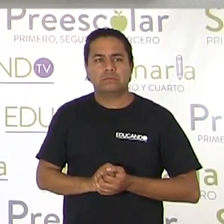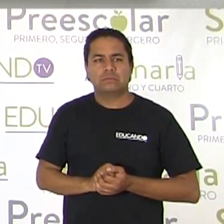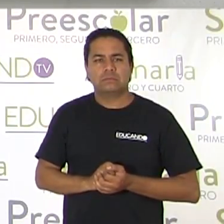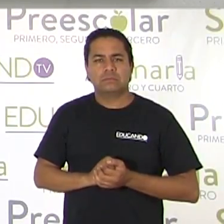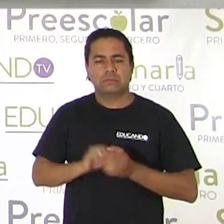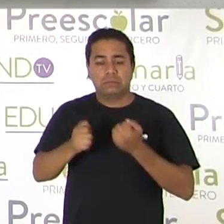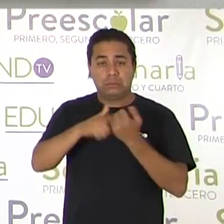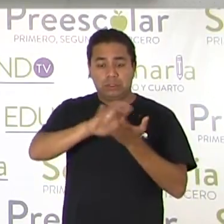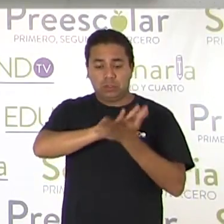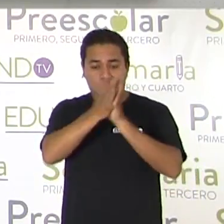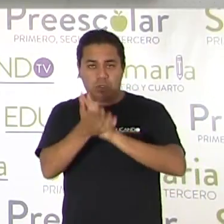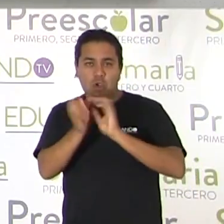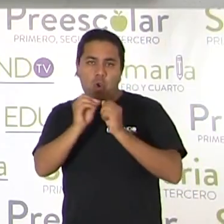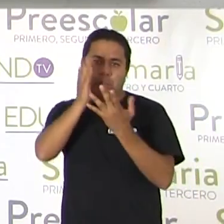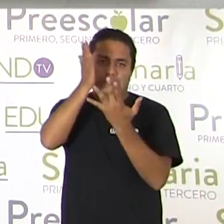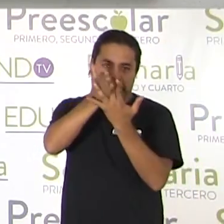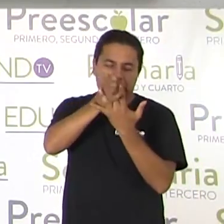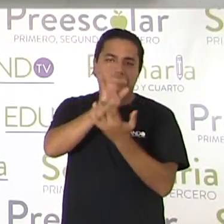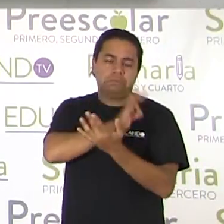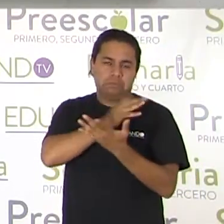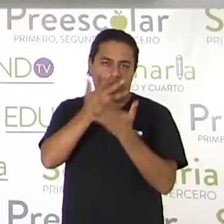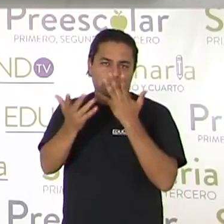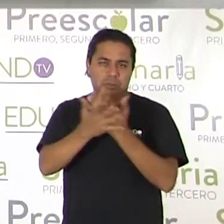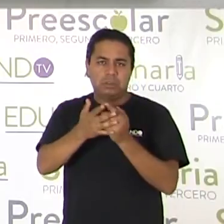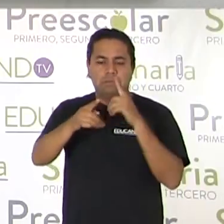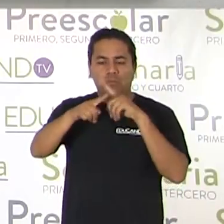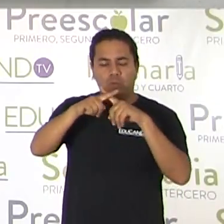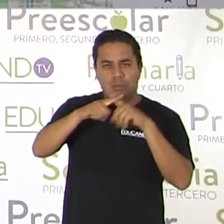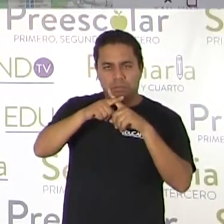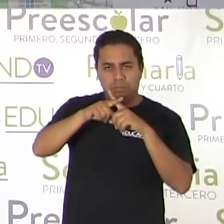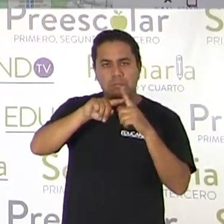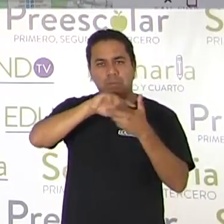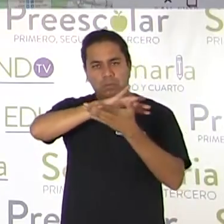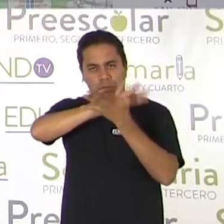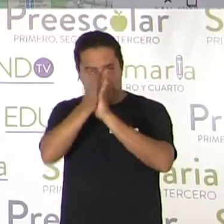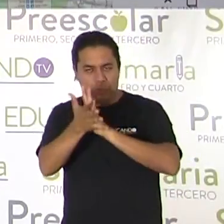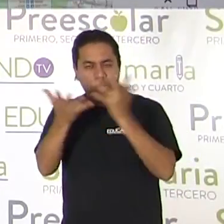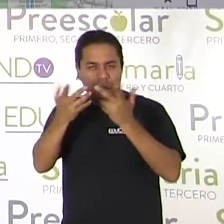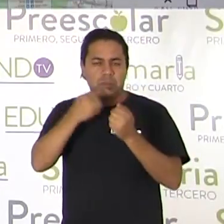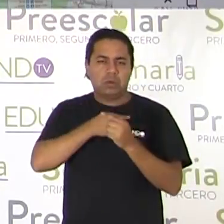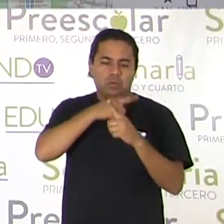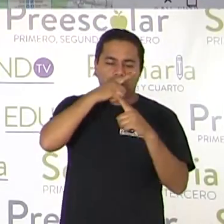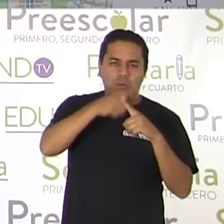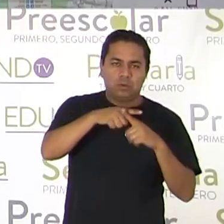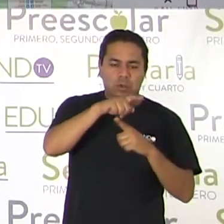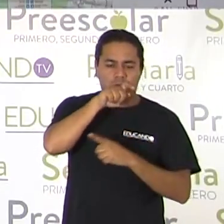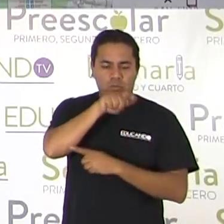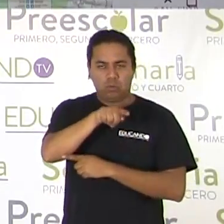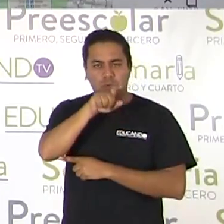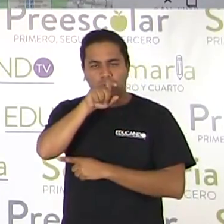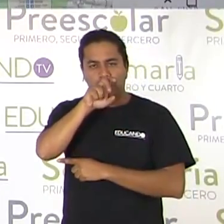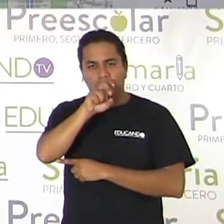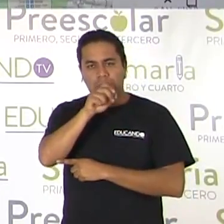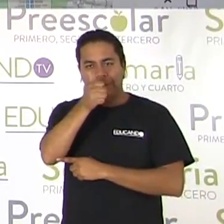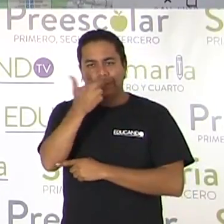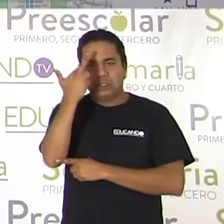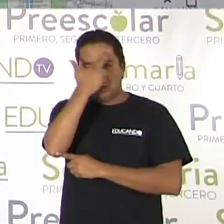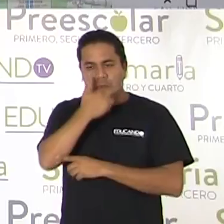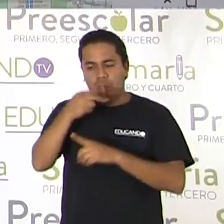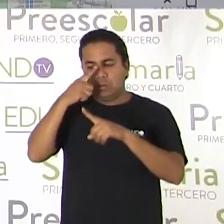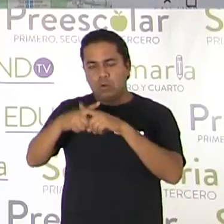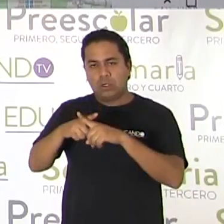conversión o una división, una multiplicación, que sería en este caso, vamos a multiplicar 0.36 horas por